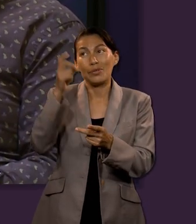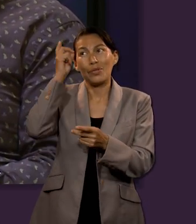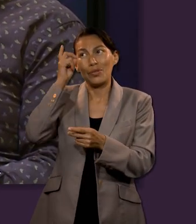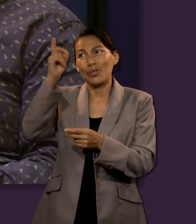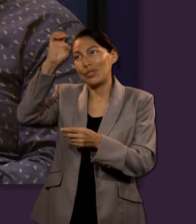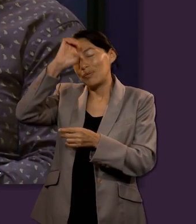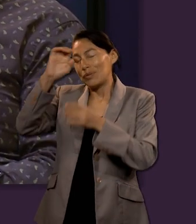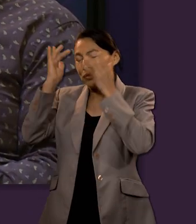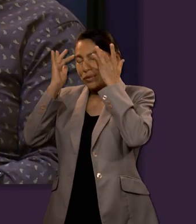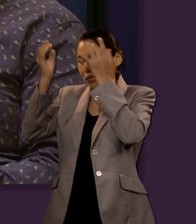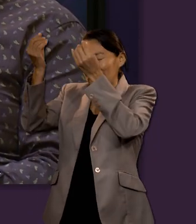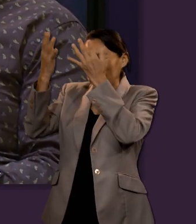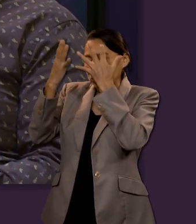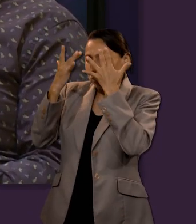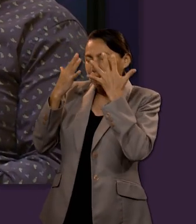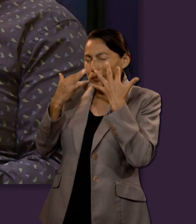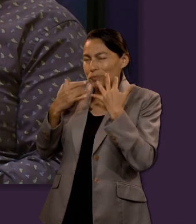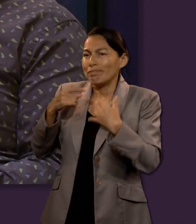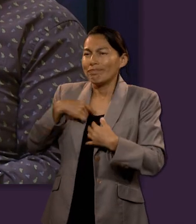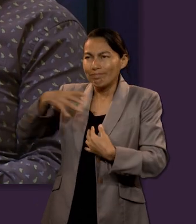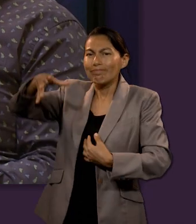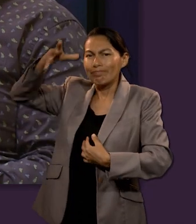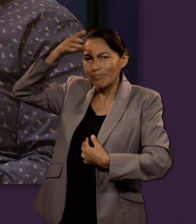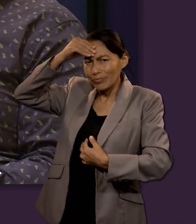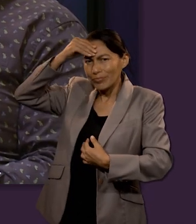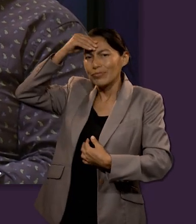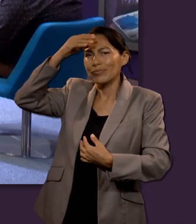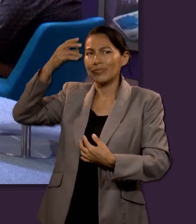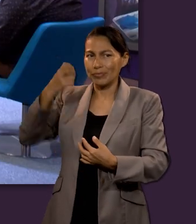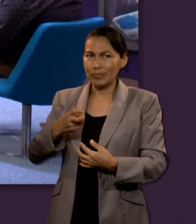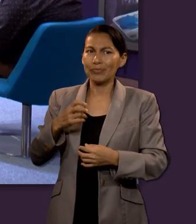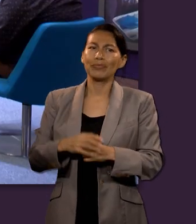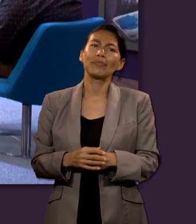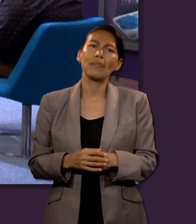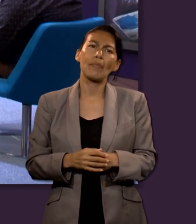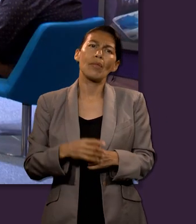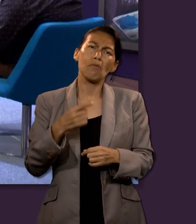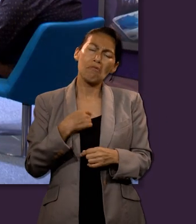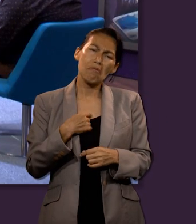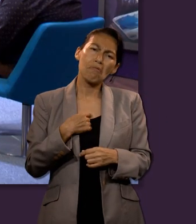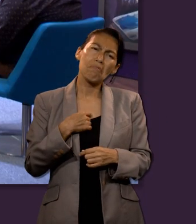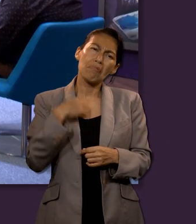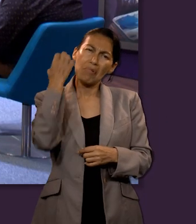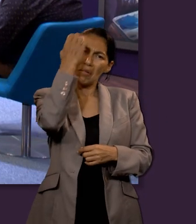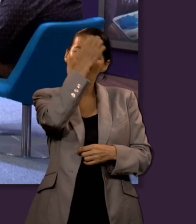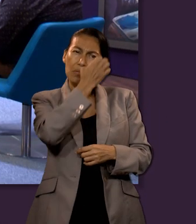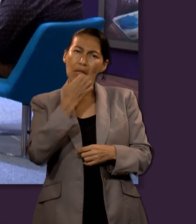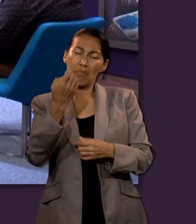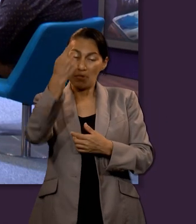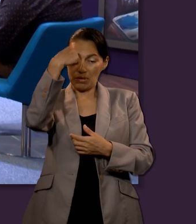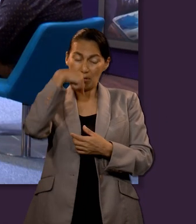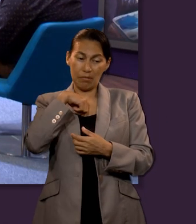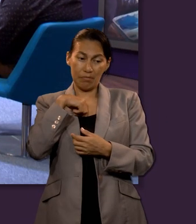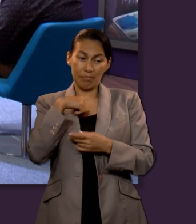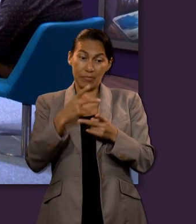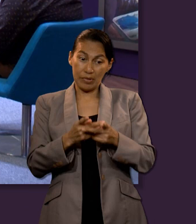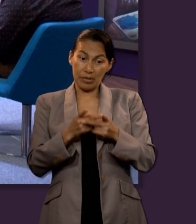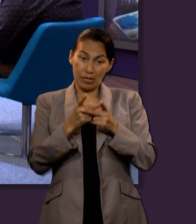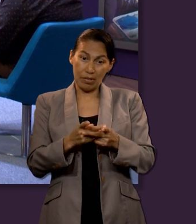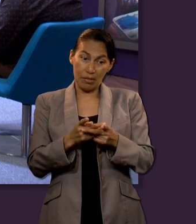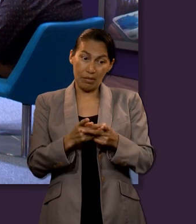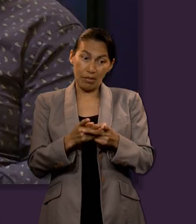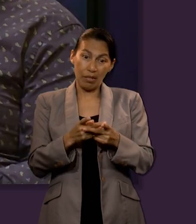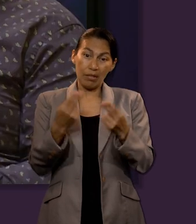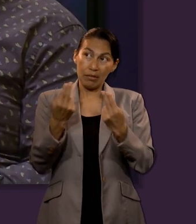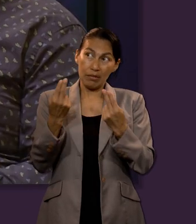paciencia es fruto del espíritu así que me quedo con esa exhortación para hacer un estudio introspectivo y ver qué tan paciente